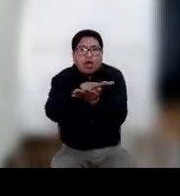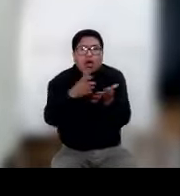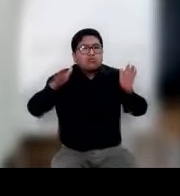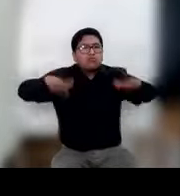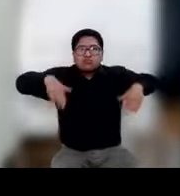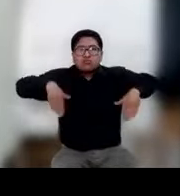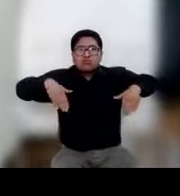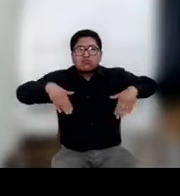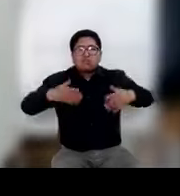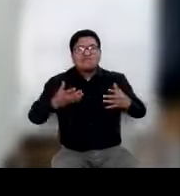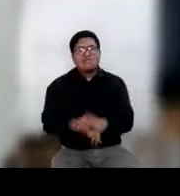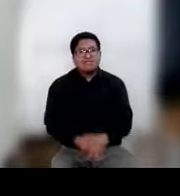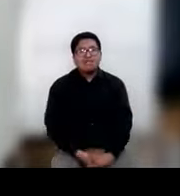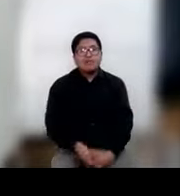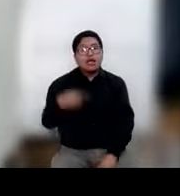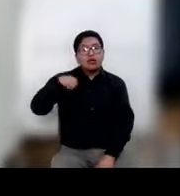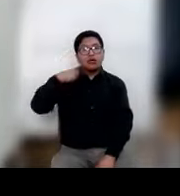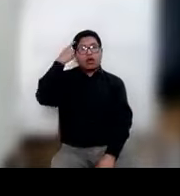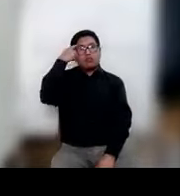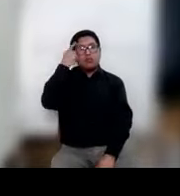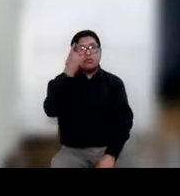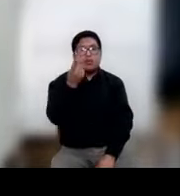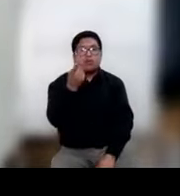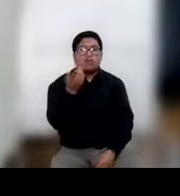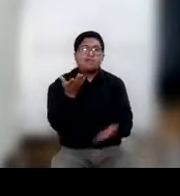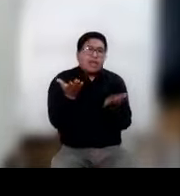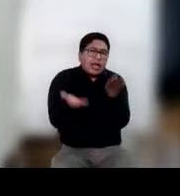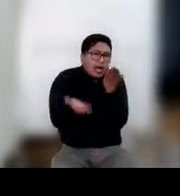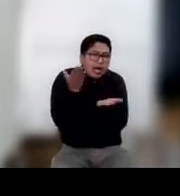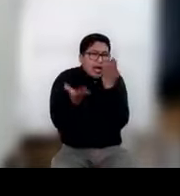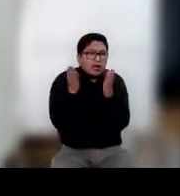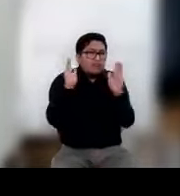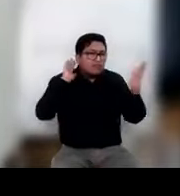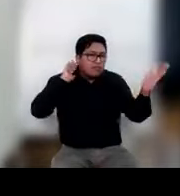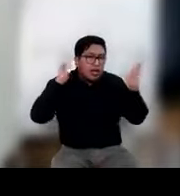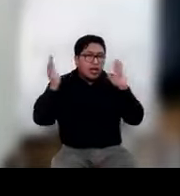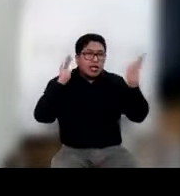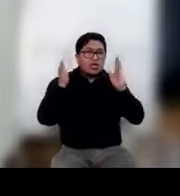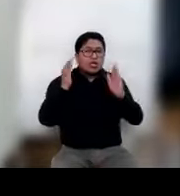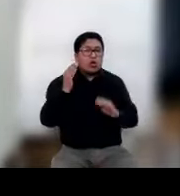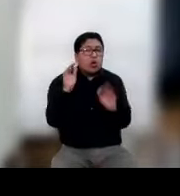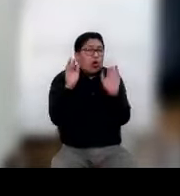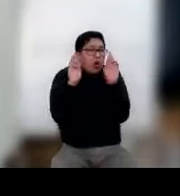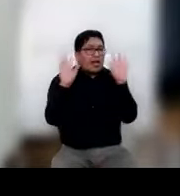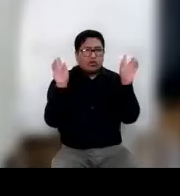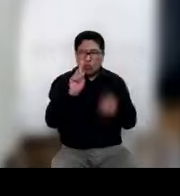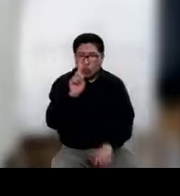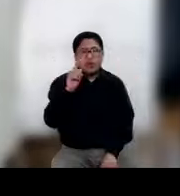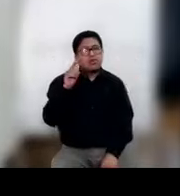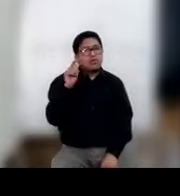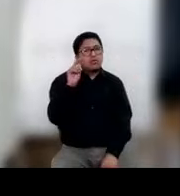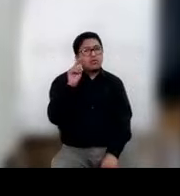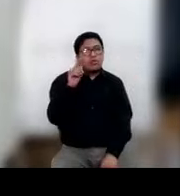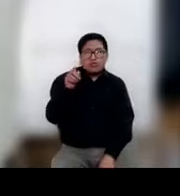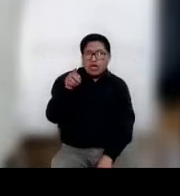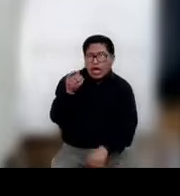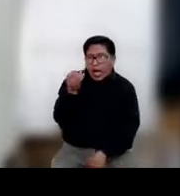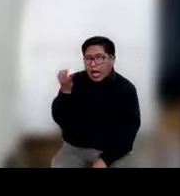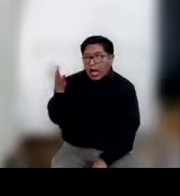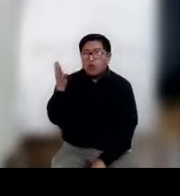entonces yo considero de que en algún caso parecería espero que no parecería que algunos funcionarios públicos